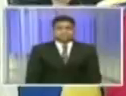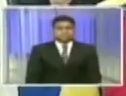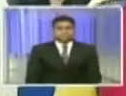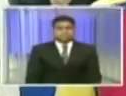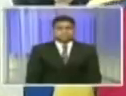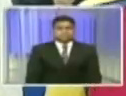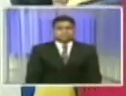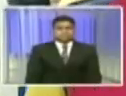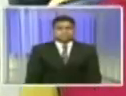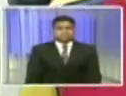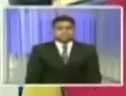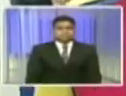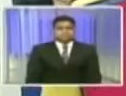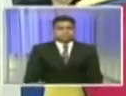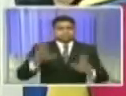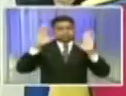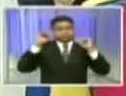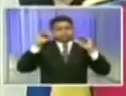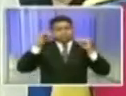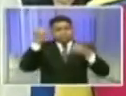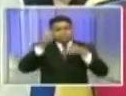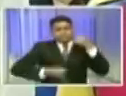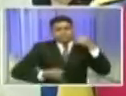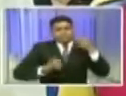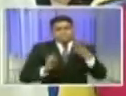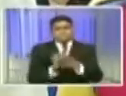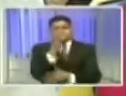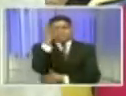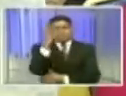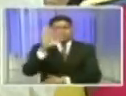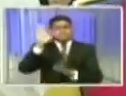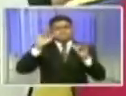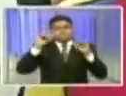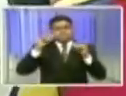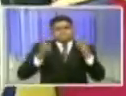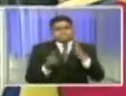despedimos mayo. Bye, bye, mayo.